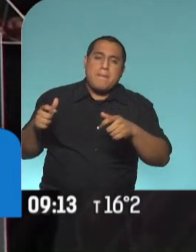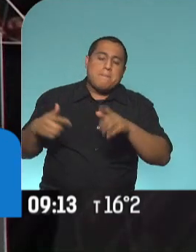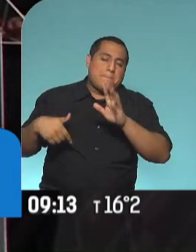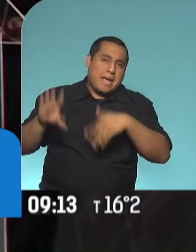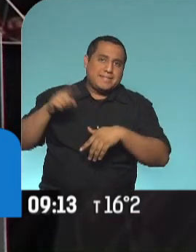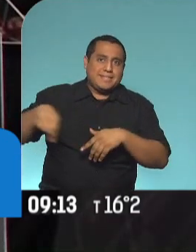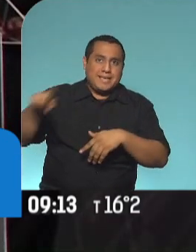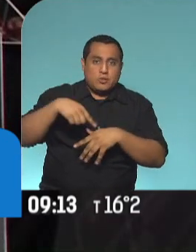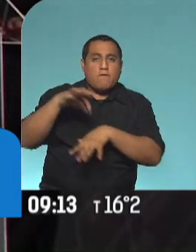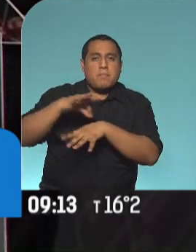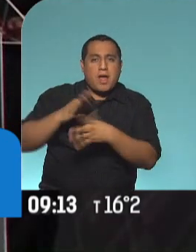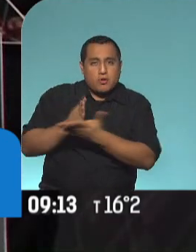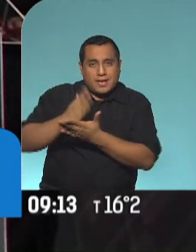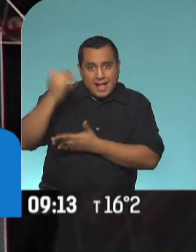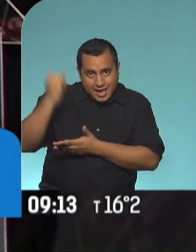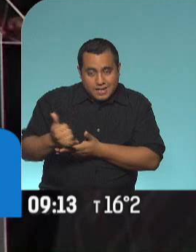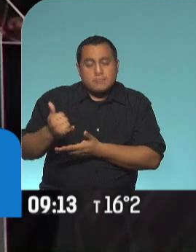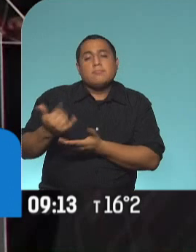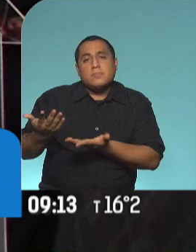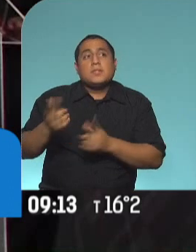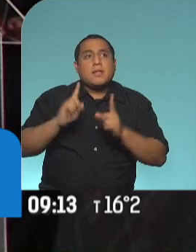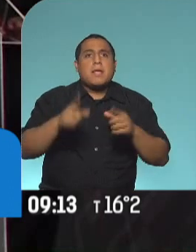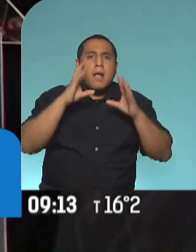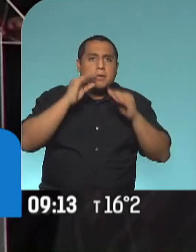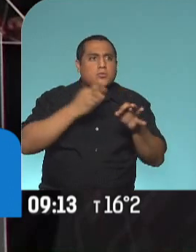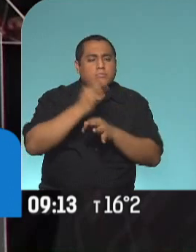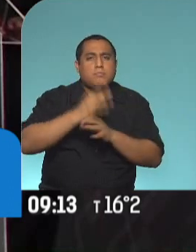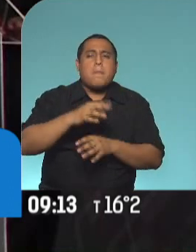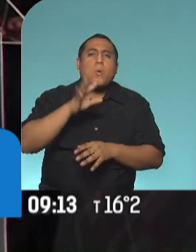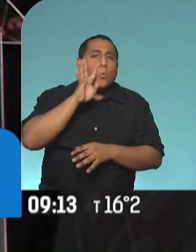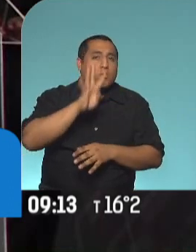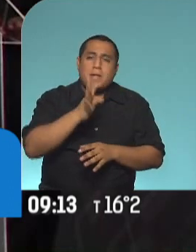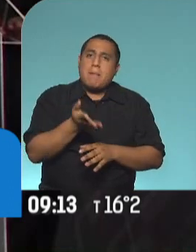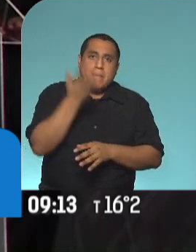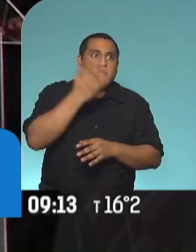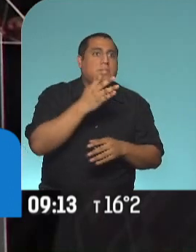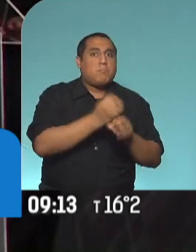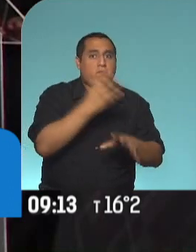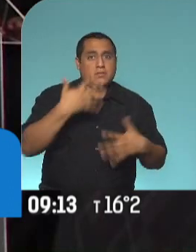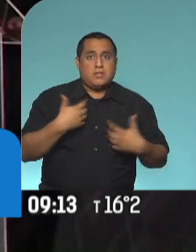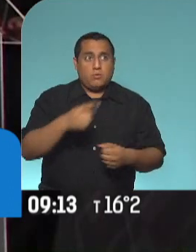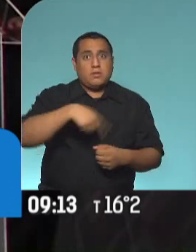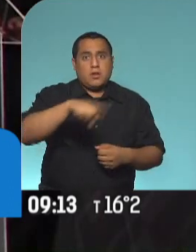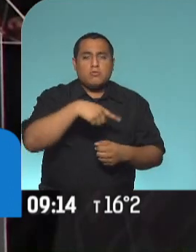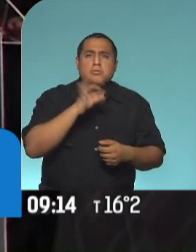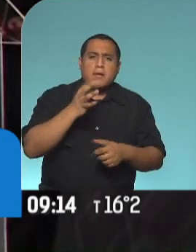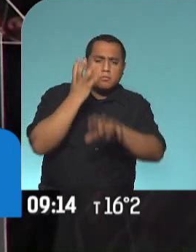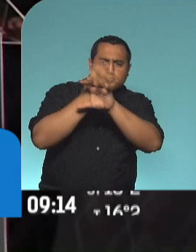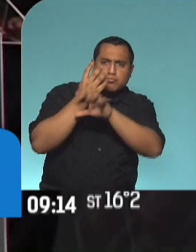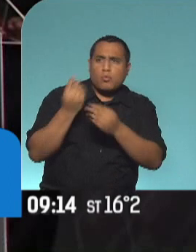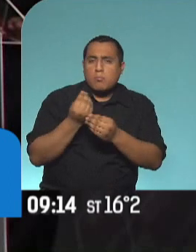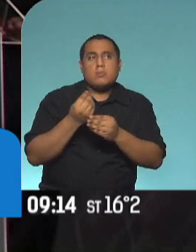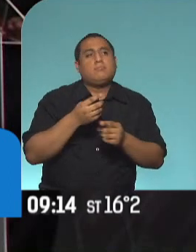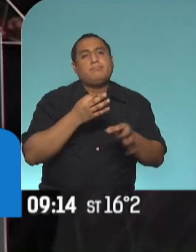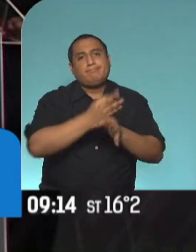patologías crónicas. También se han capacitado más de 4.000 profesionales de la salud en el uso de esta tecnología y, por